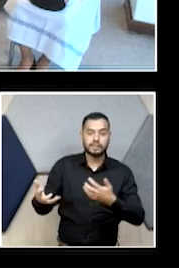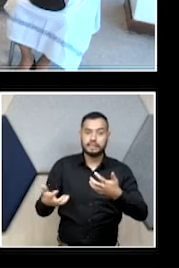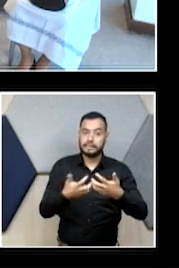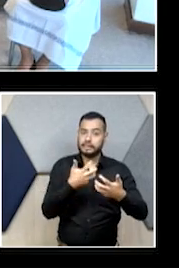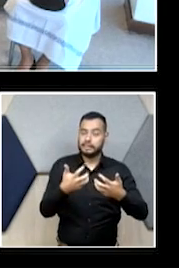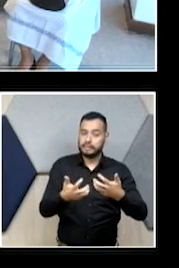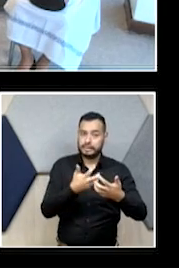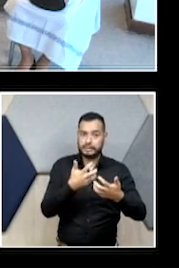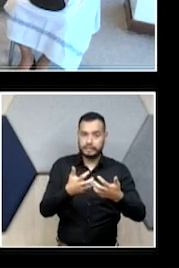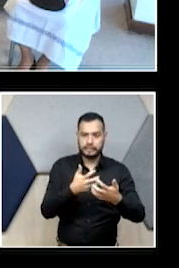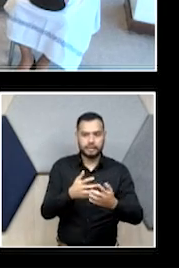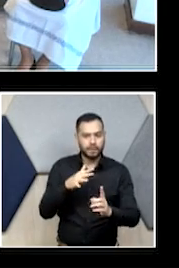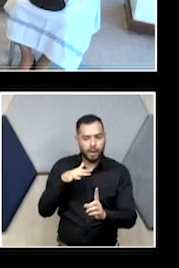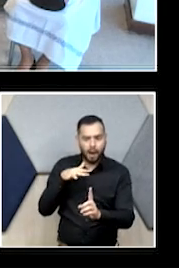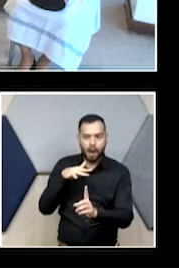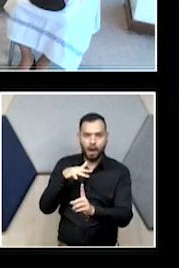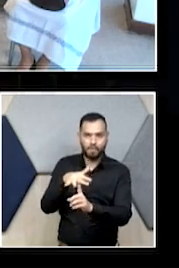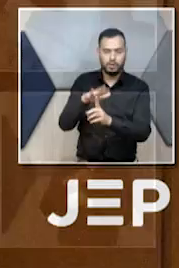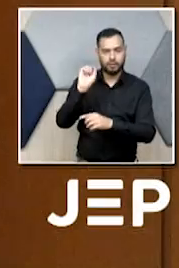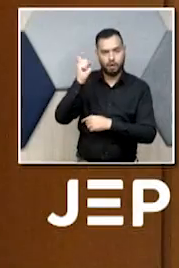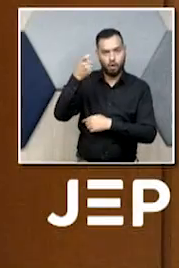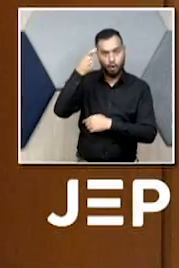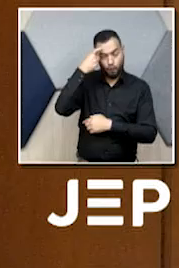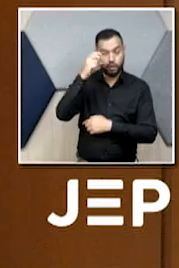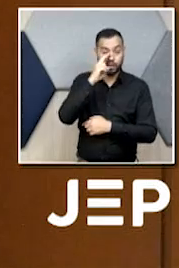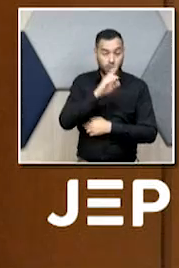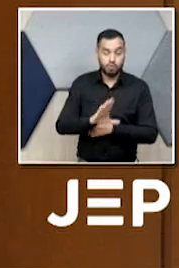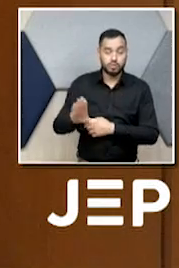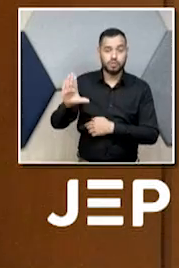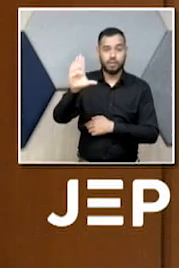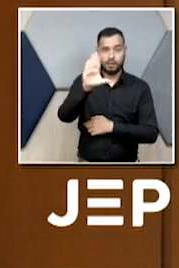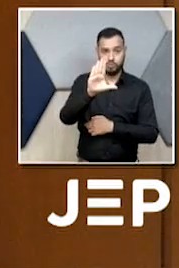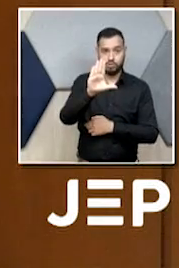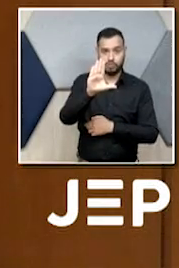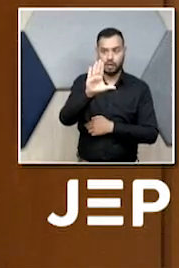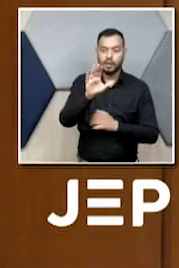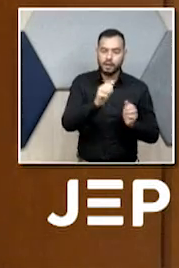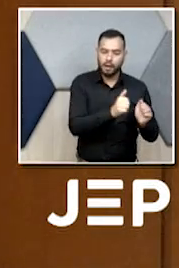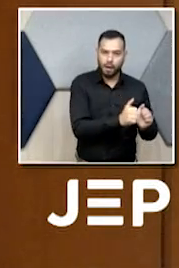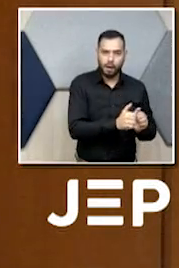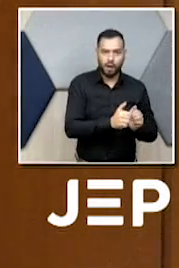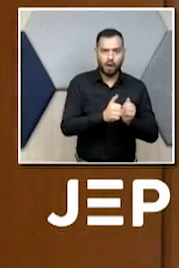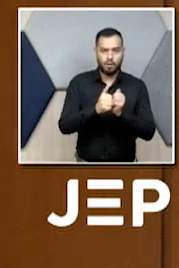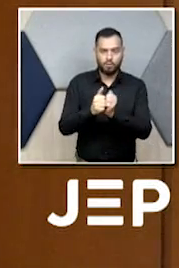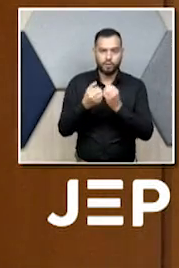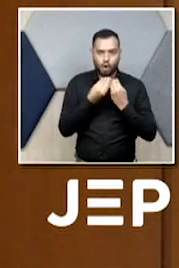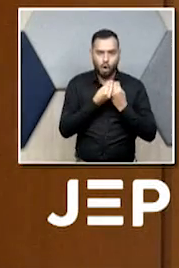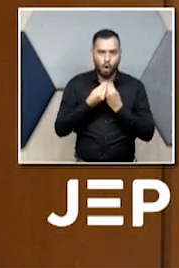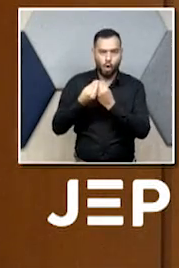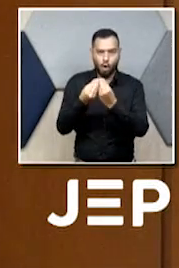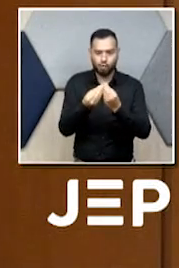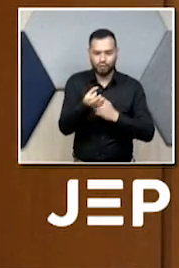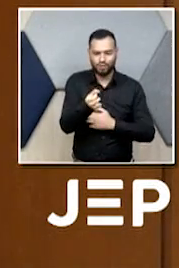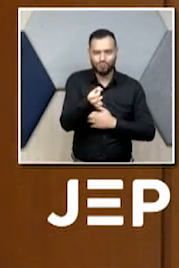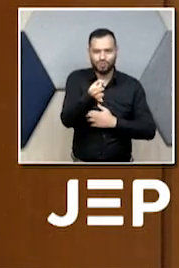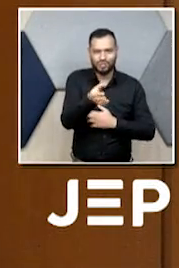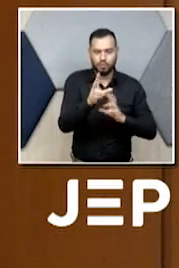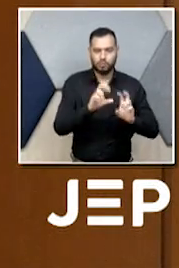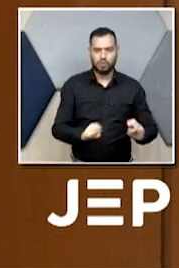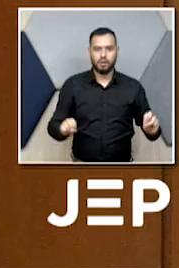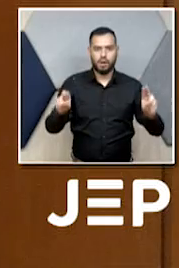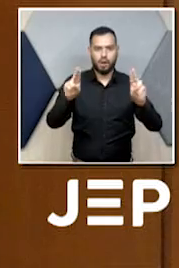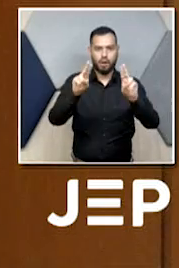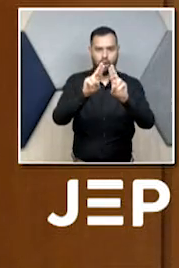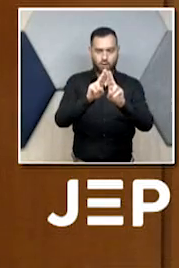al gobierno nacional y el acompañamiento del Consejo de Seguridad de las Naciones Unidas a través de la misión